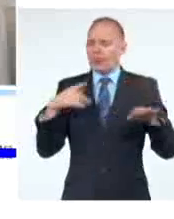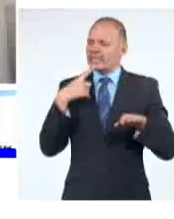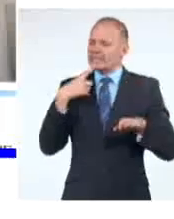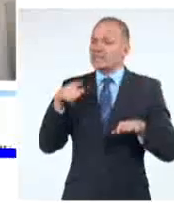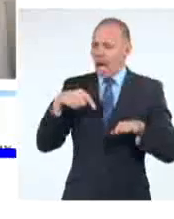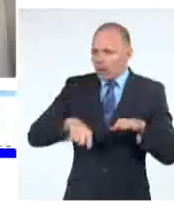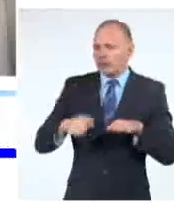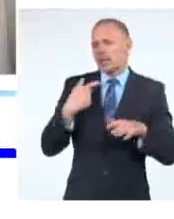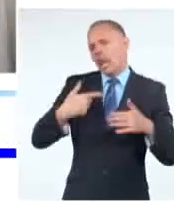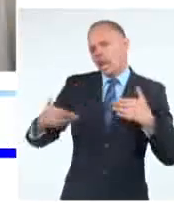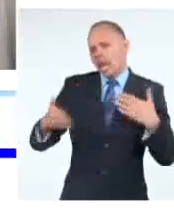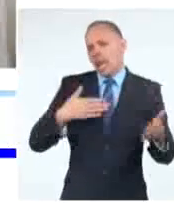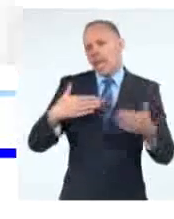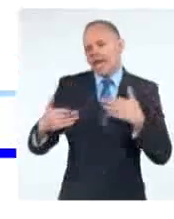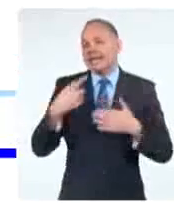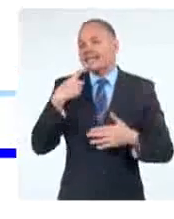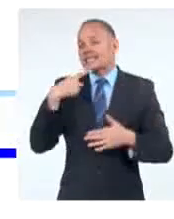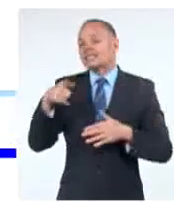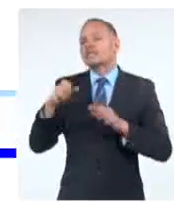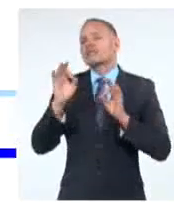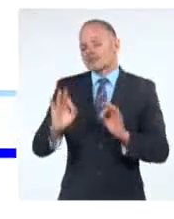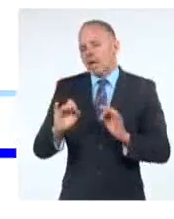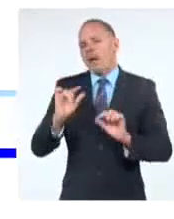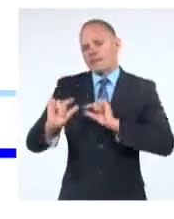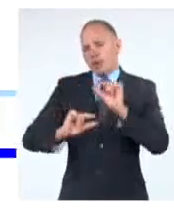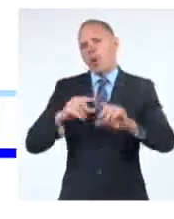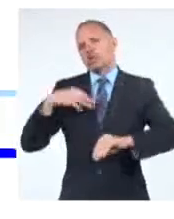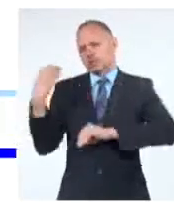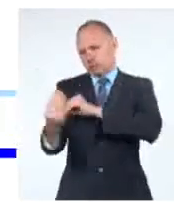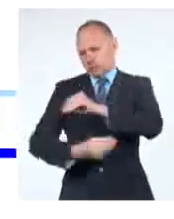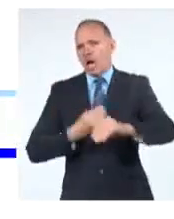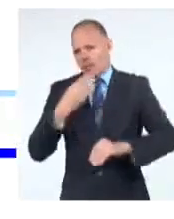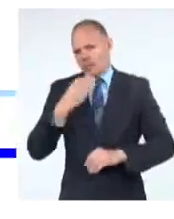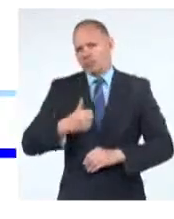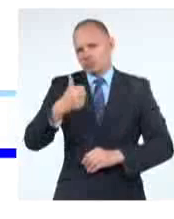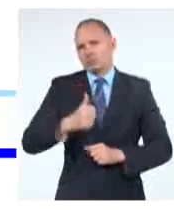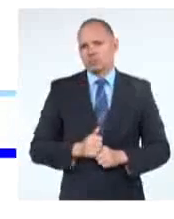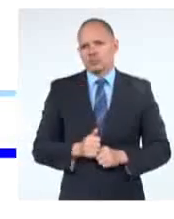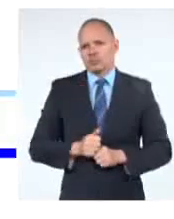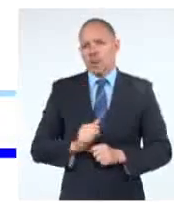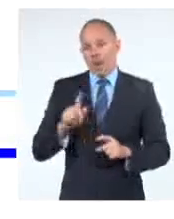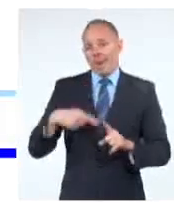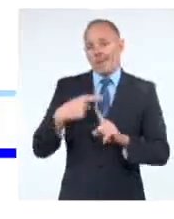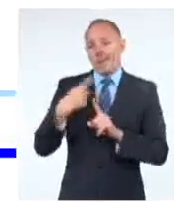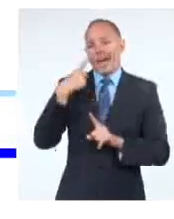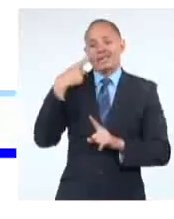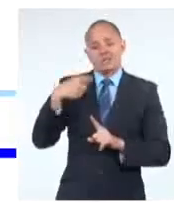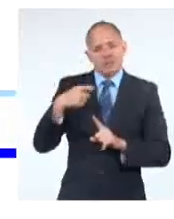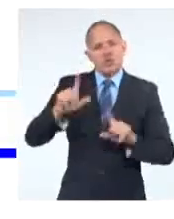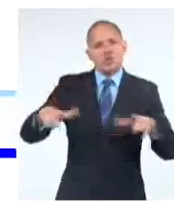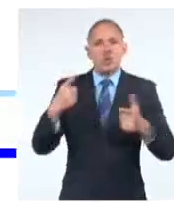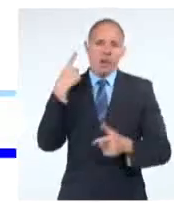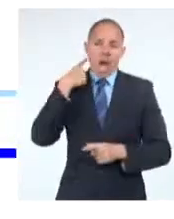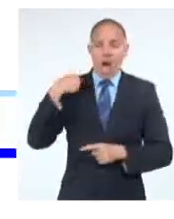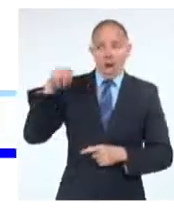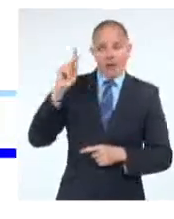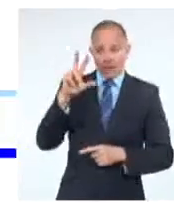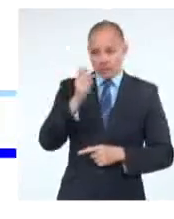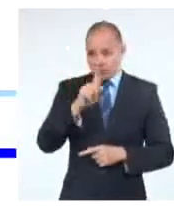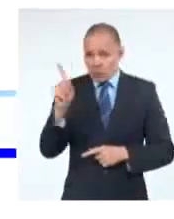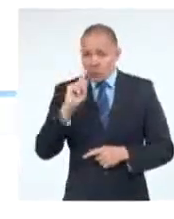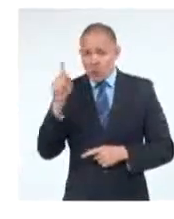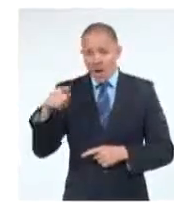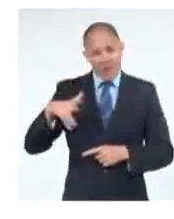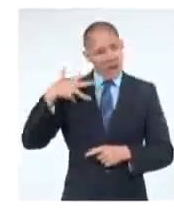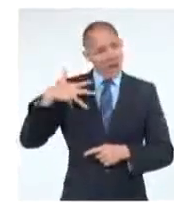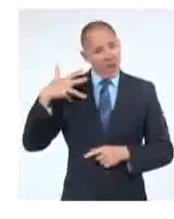un instrumento del mandato de cambio de los colombianos, especialmente del estallido social de 2021. Además, su agenda